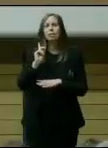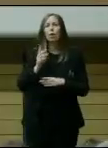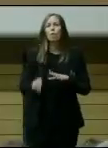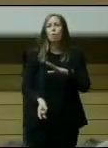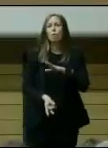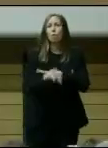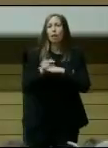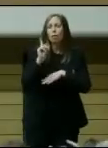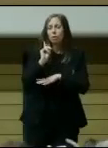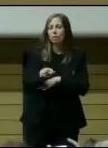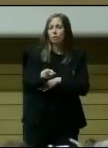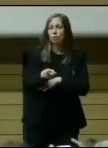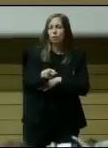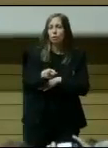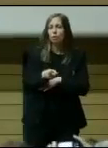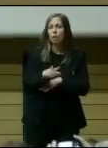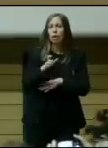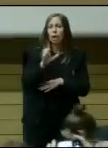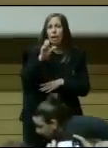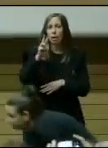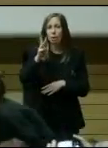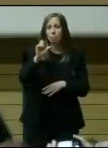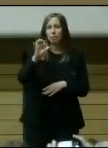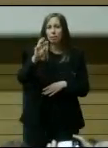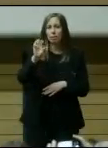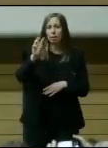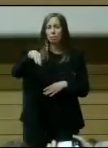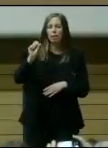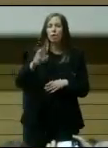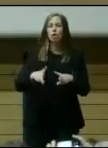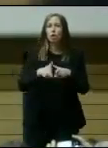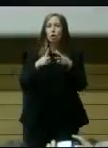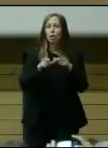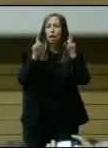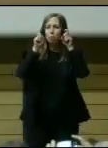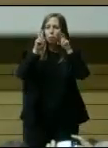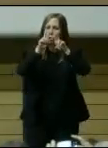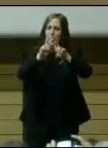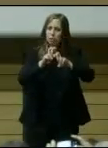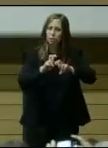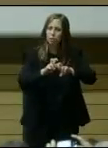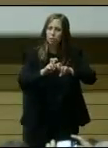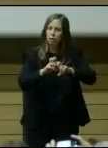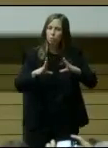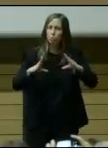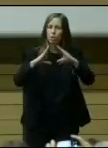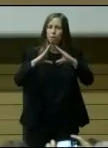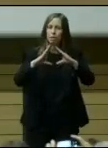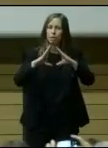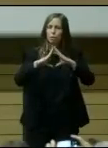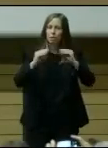Es fundador y director de Episteme Social, profesor e investigador por la